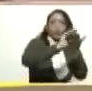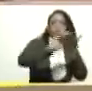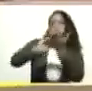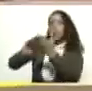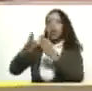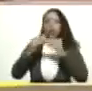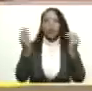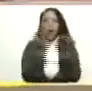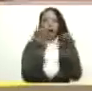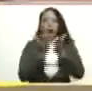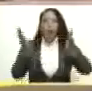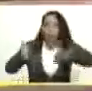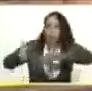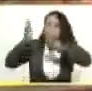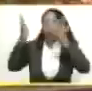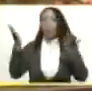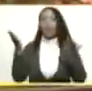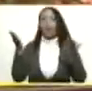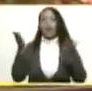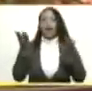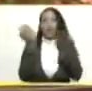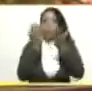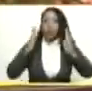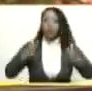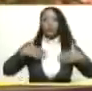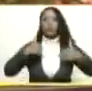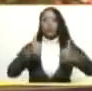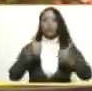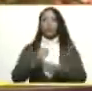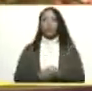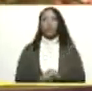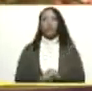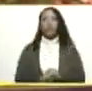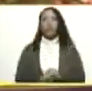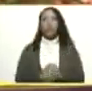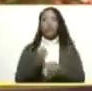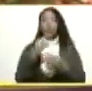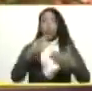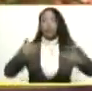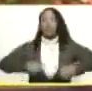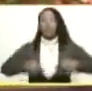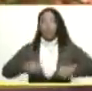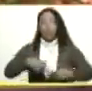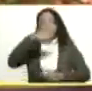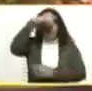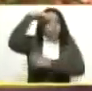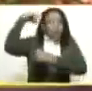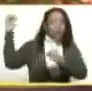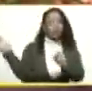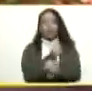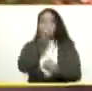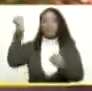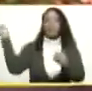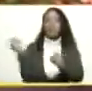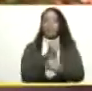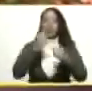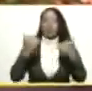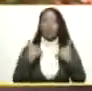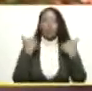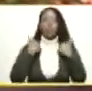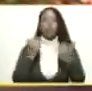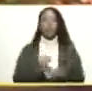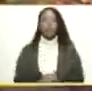todos los establecimientos de educación, de salud. ¿Cuánto esfuerzo, cuánto sudor, cuánto trabajo, cuánto sacrificio?